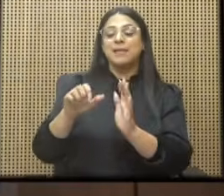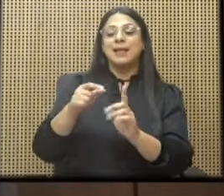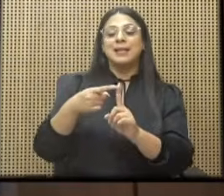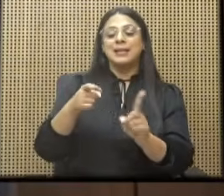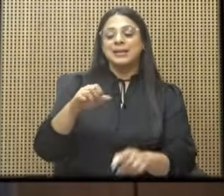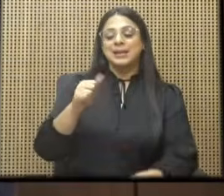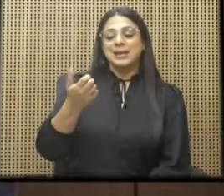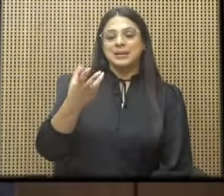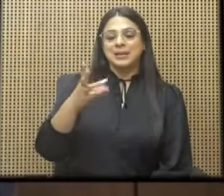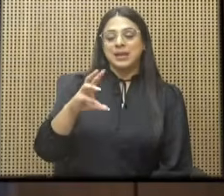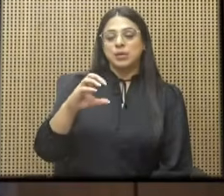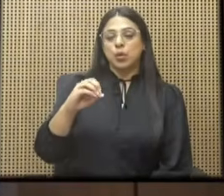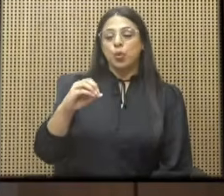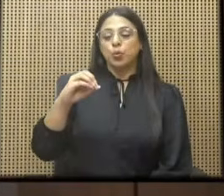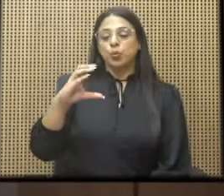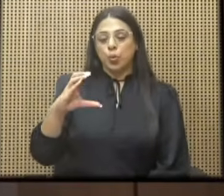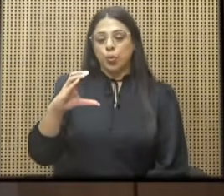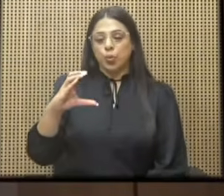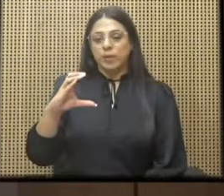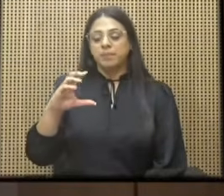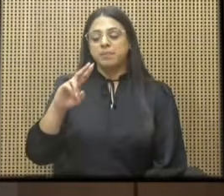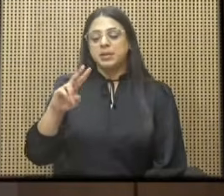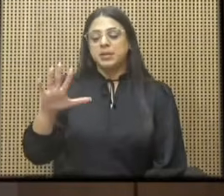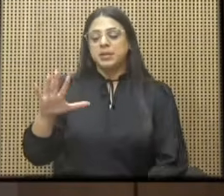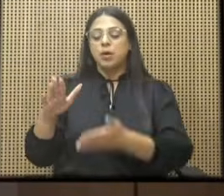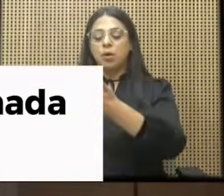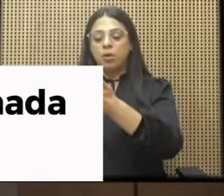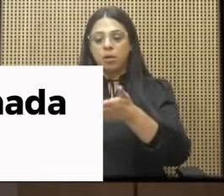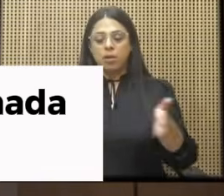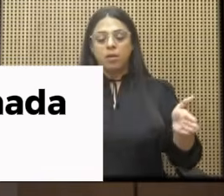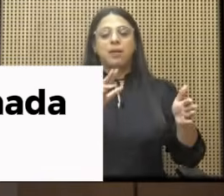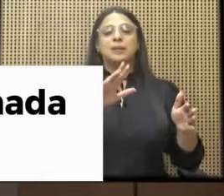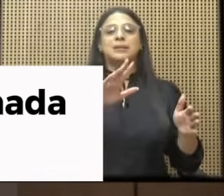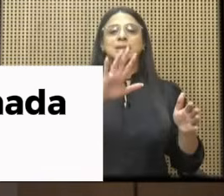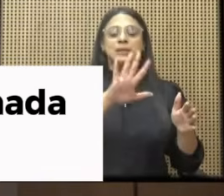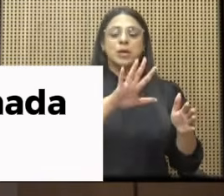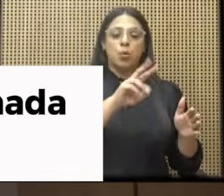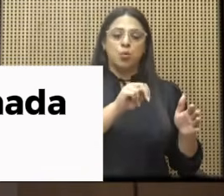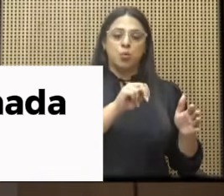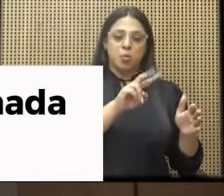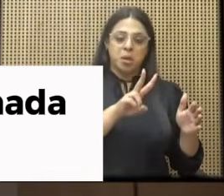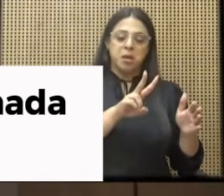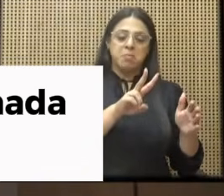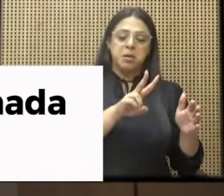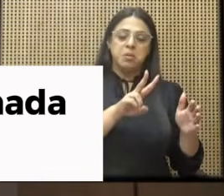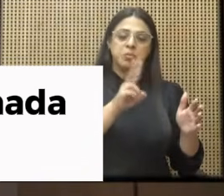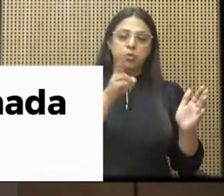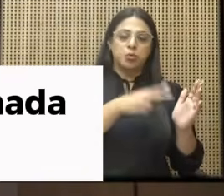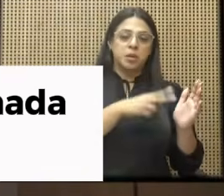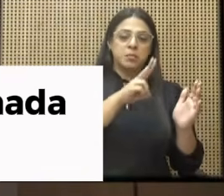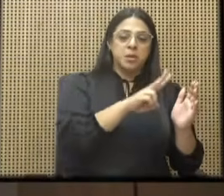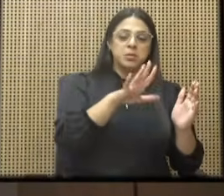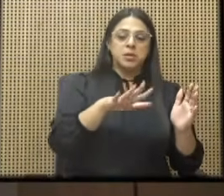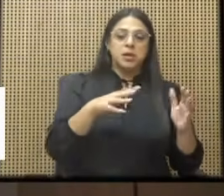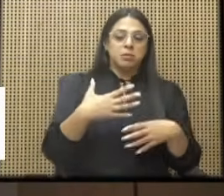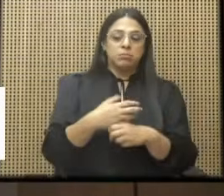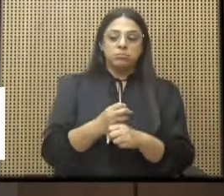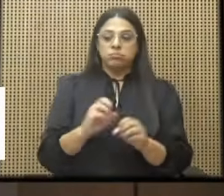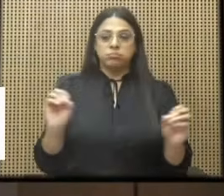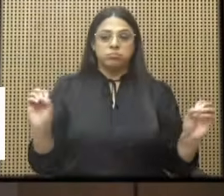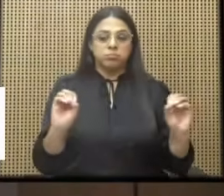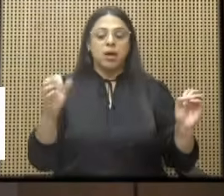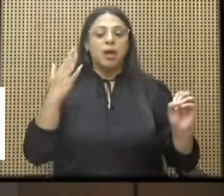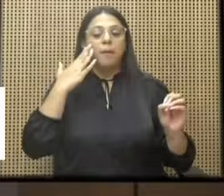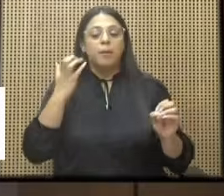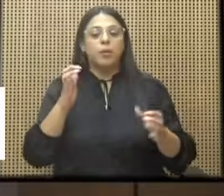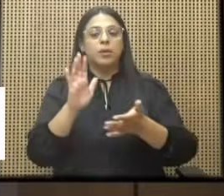25 al 5 de noviembre del 25, eso es más o menos 22 días sin hacer nada, porque estaba